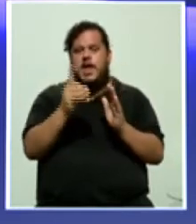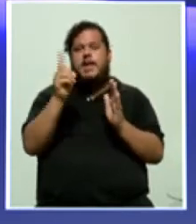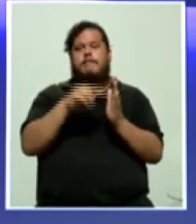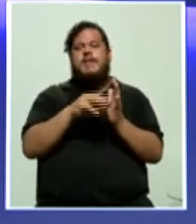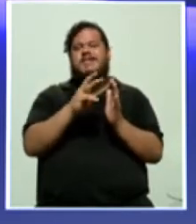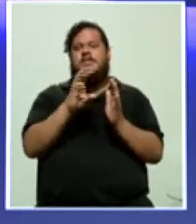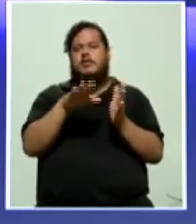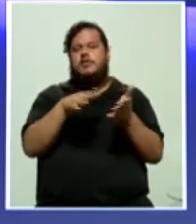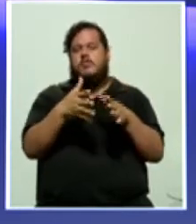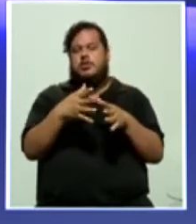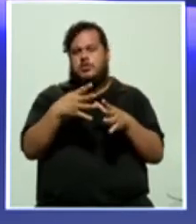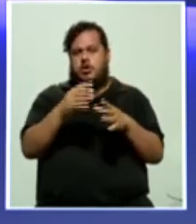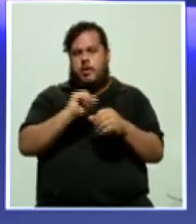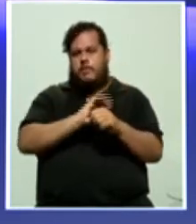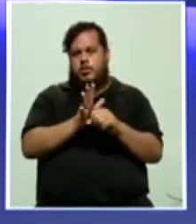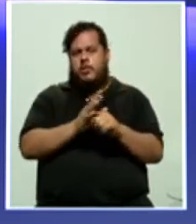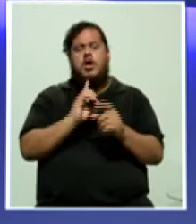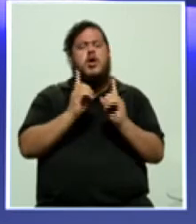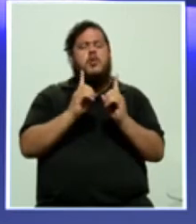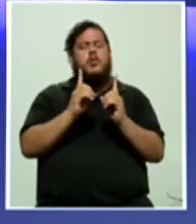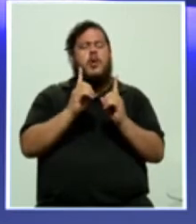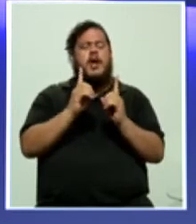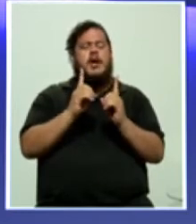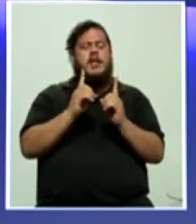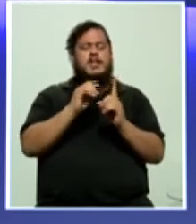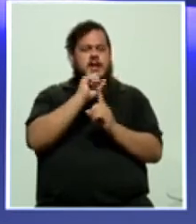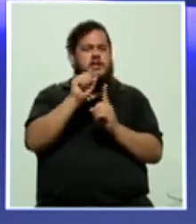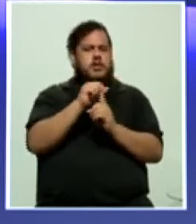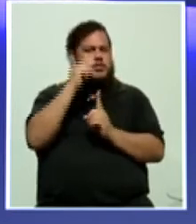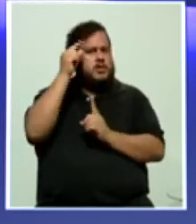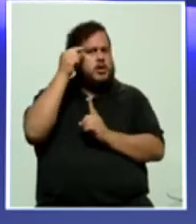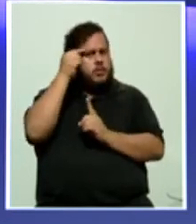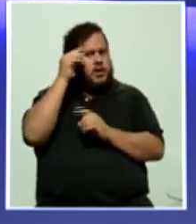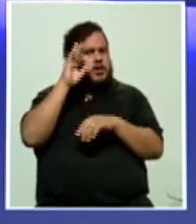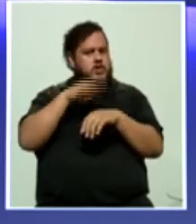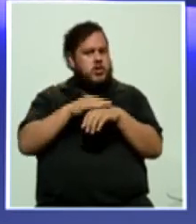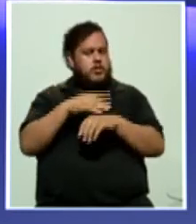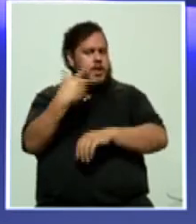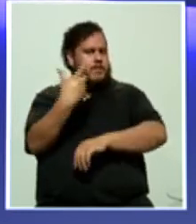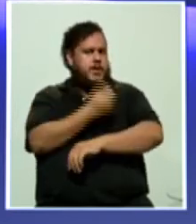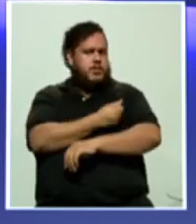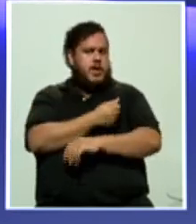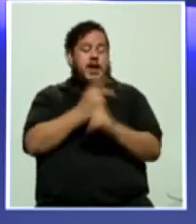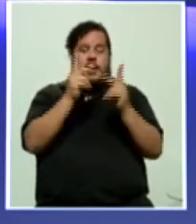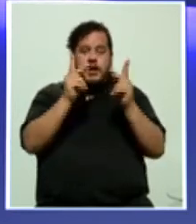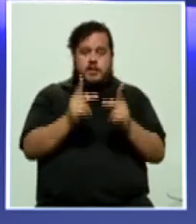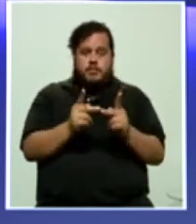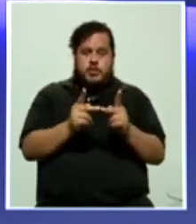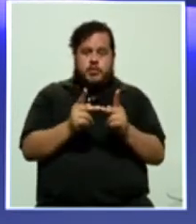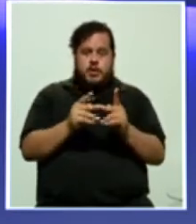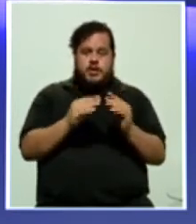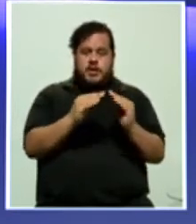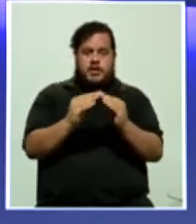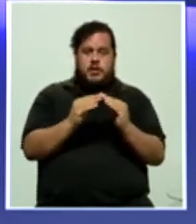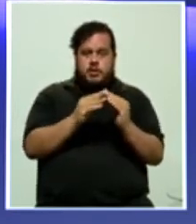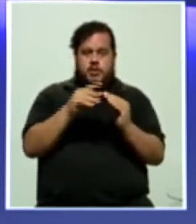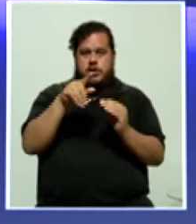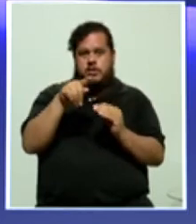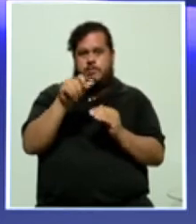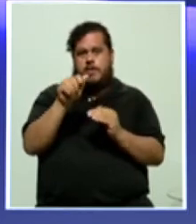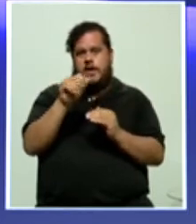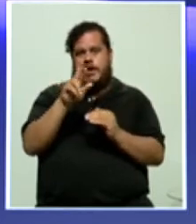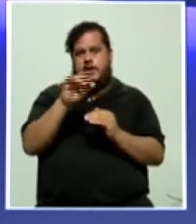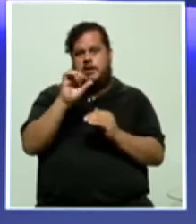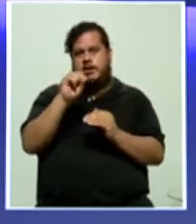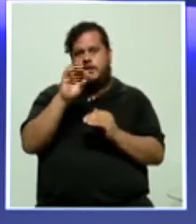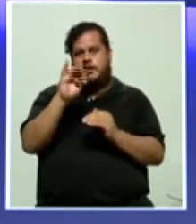COVID. ¿Cuál es la posición del gobierno israelí sobre vacunar a las personas de los territorios palestinos ocupados?